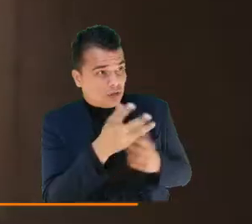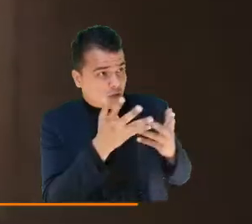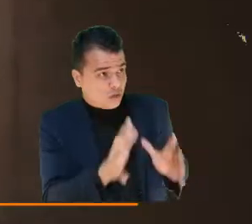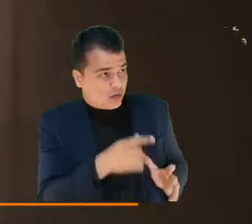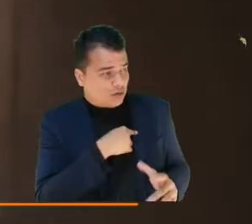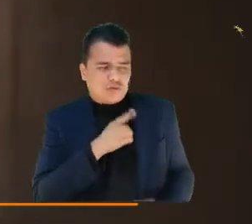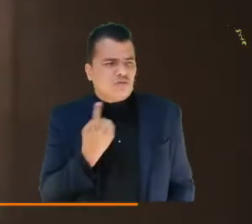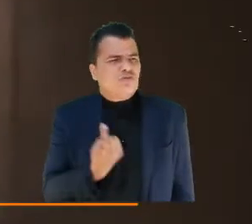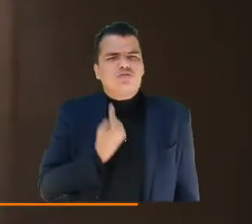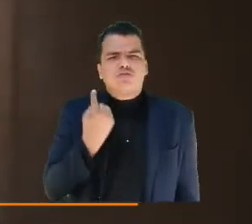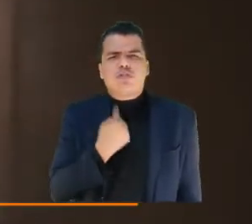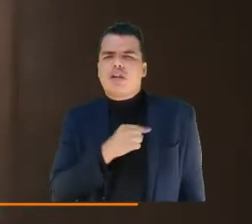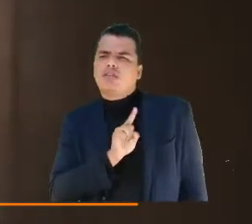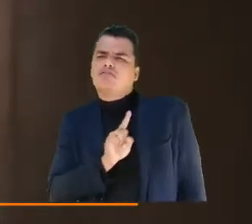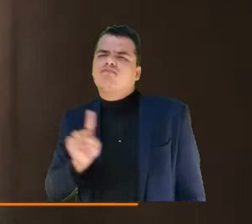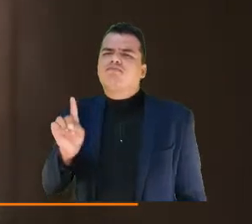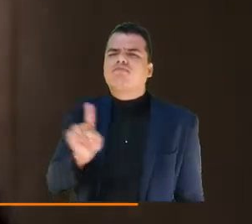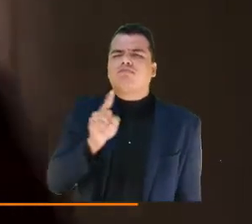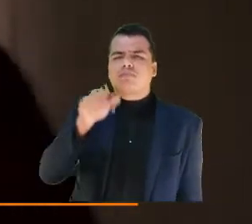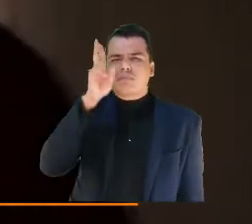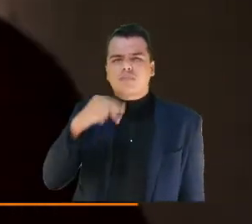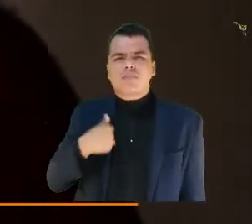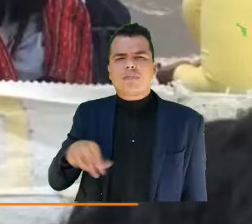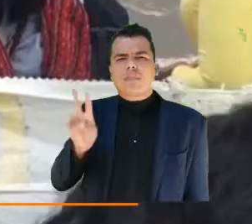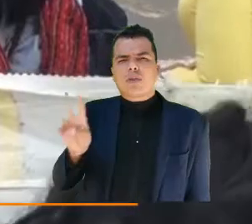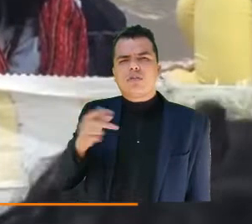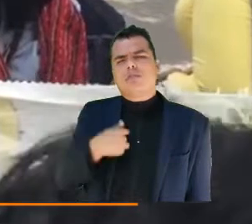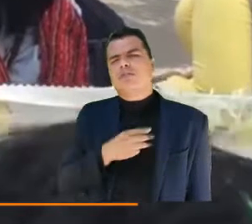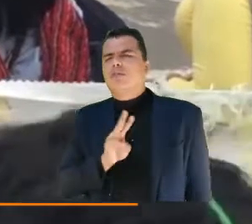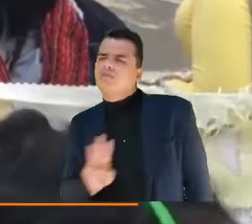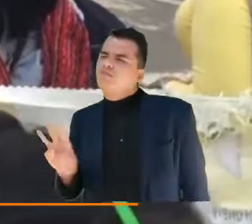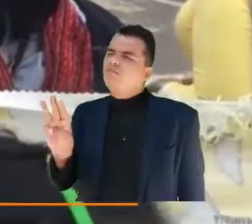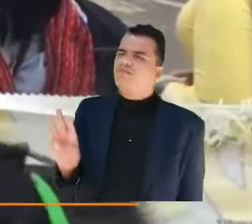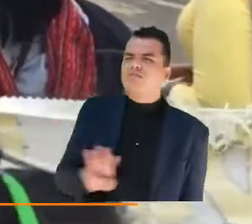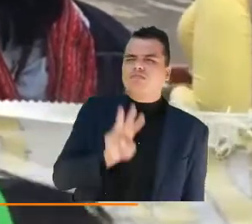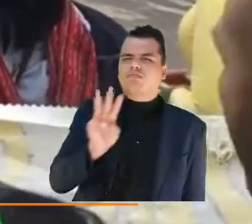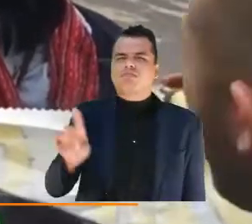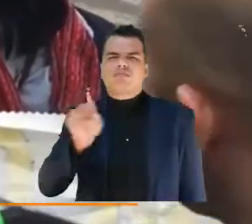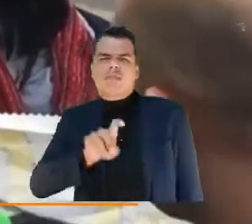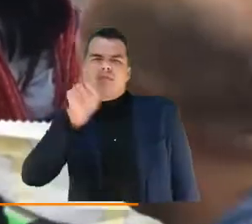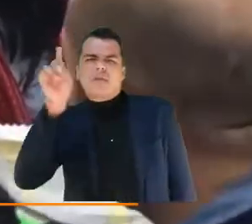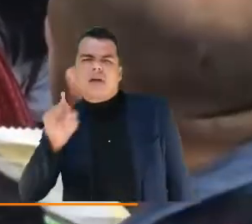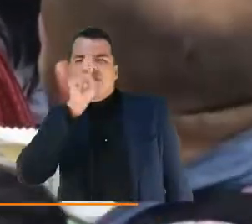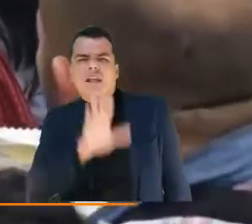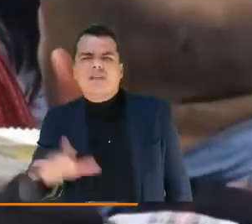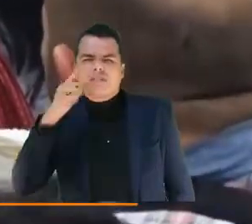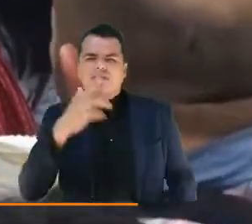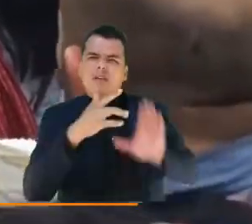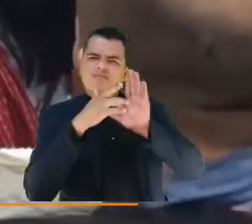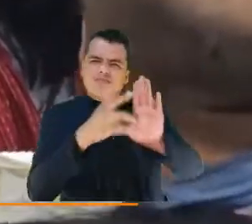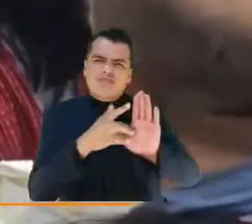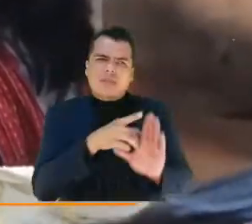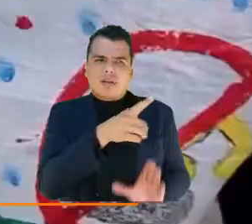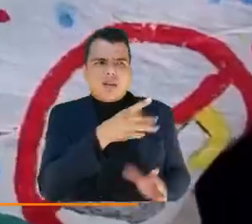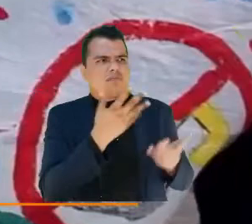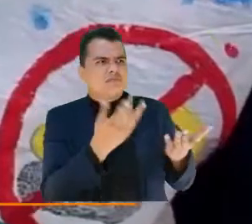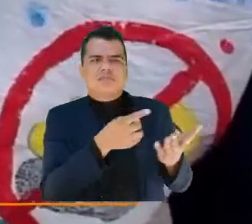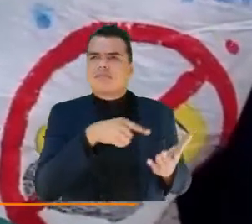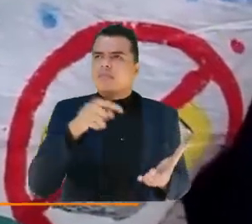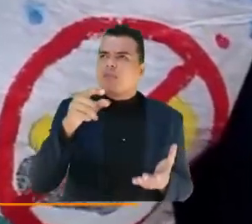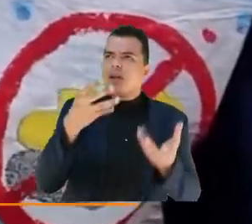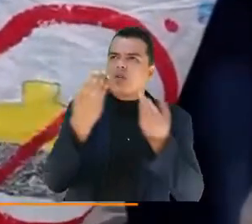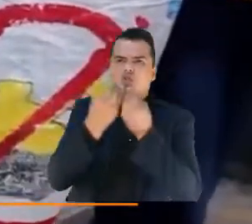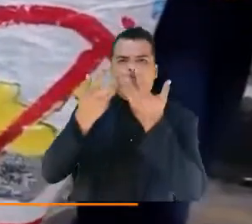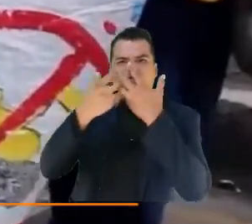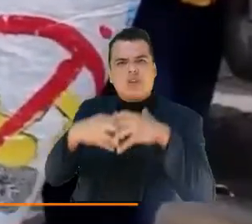yo lo hago sola. Yo me voy a ir con mis 2 hijos caminando todo este país para que este país se dé cuenta que a nosotros nos están